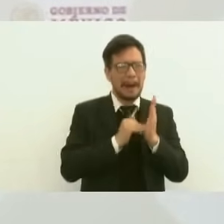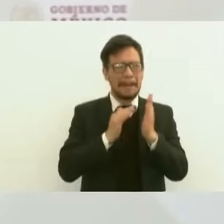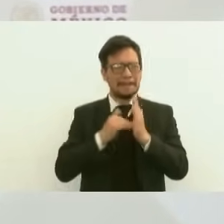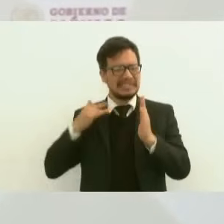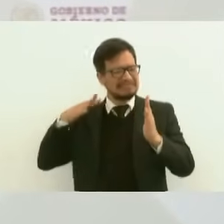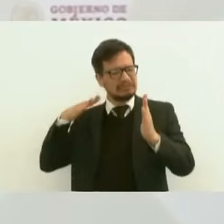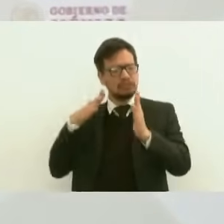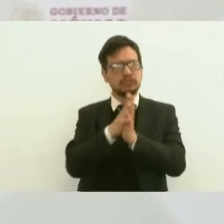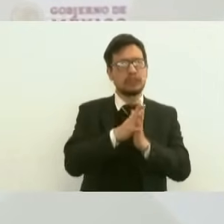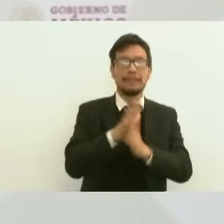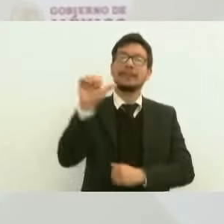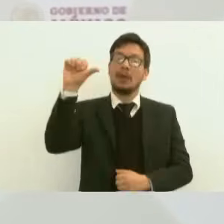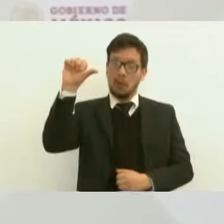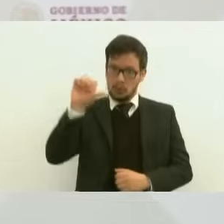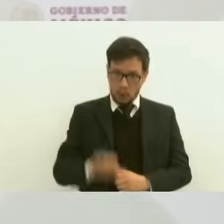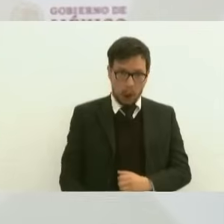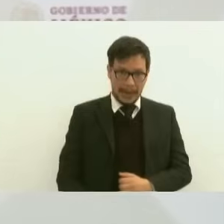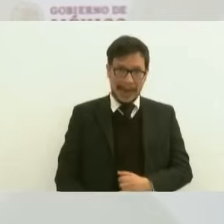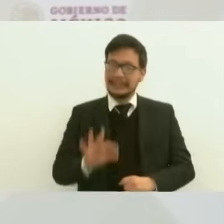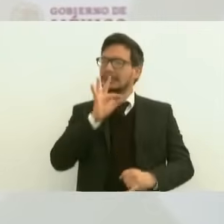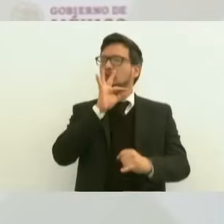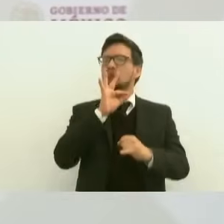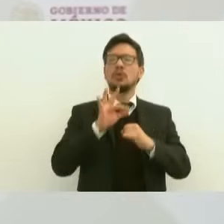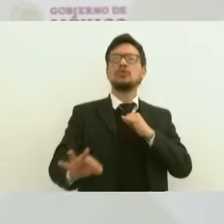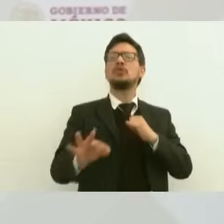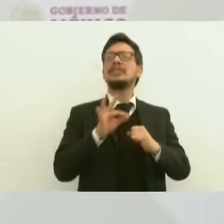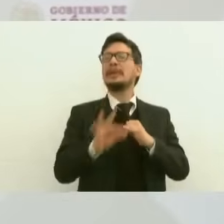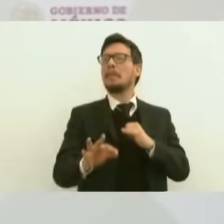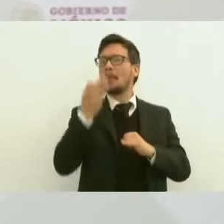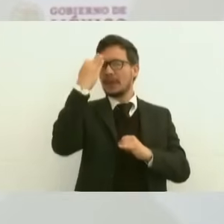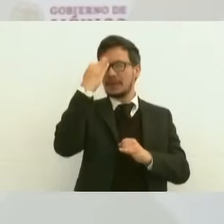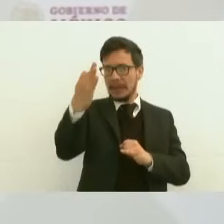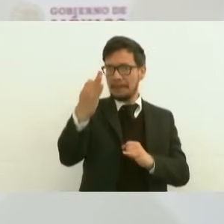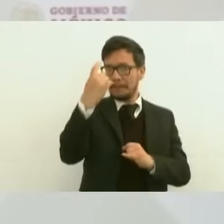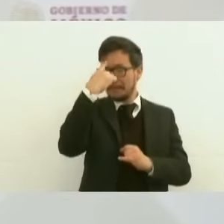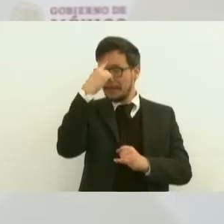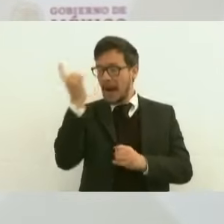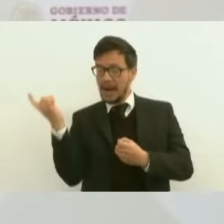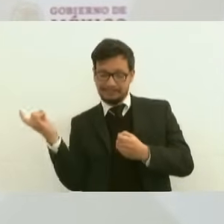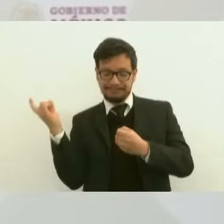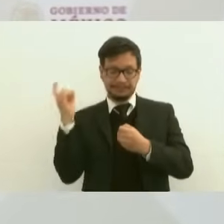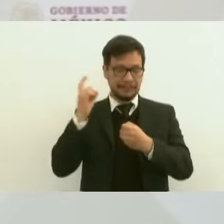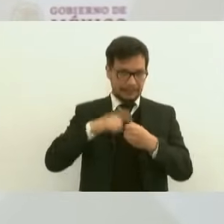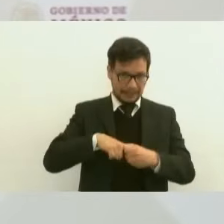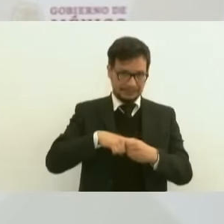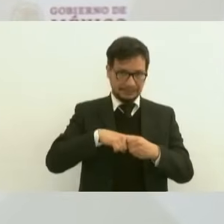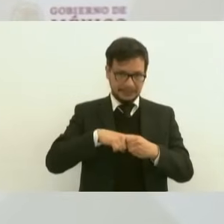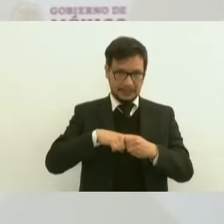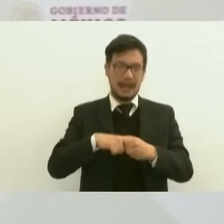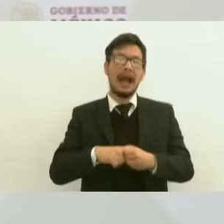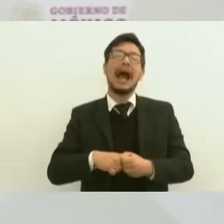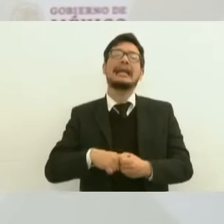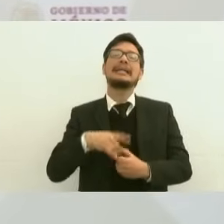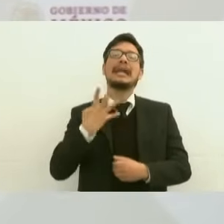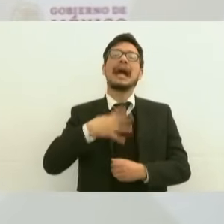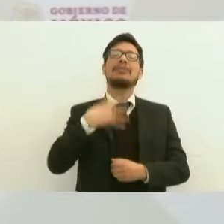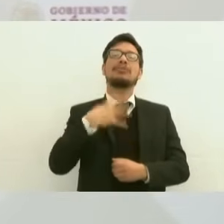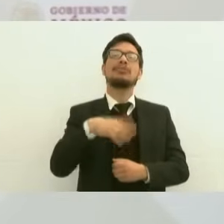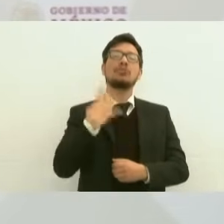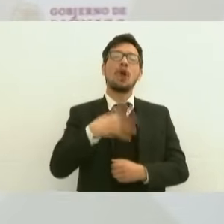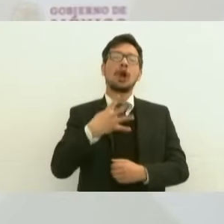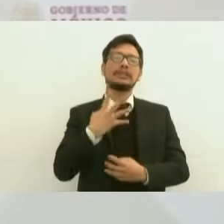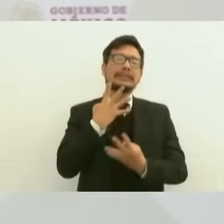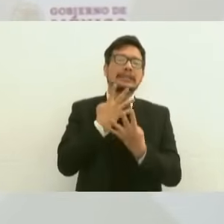nos encontramos en la fase final para sumar este centro a los 14 penales del